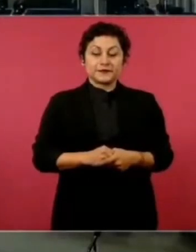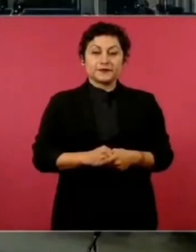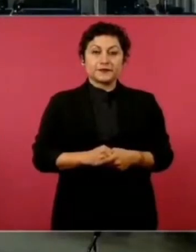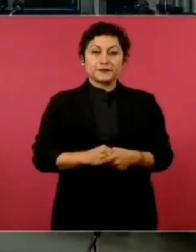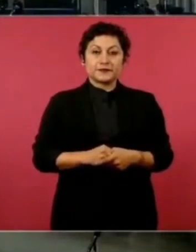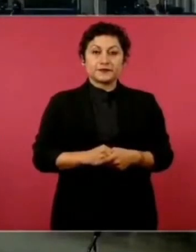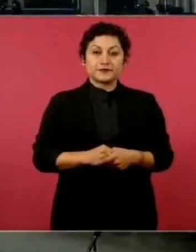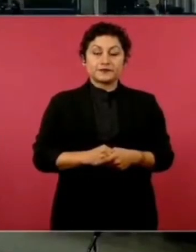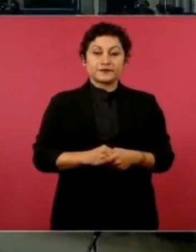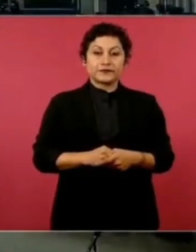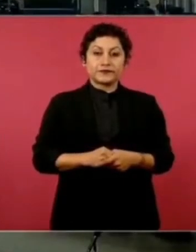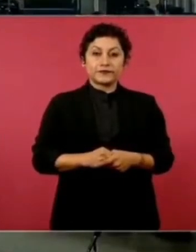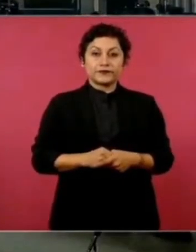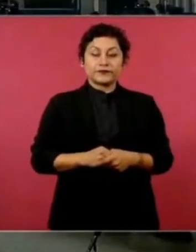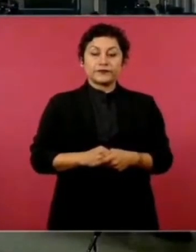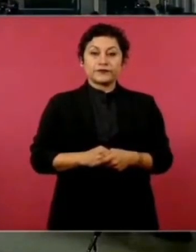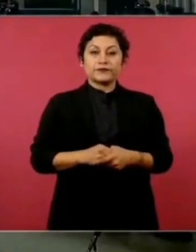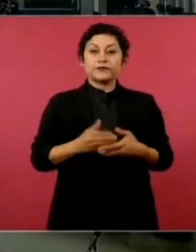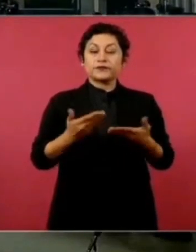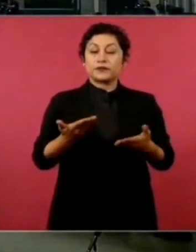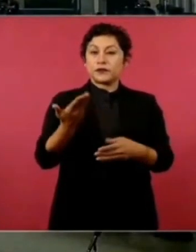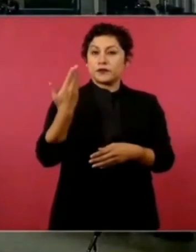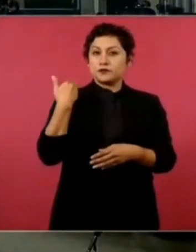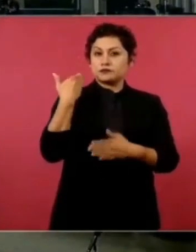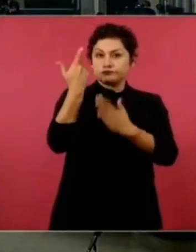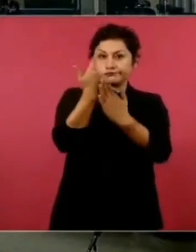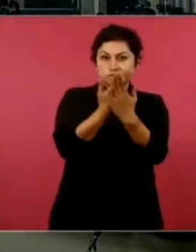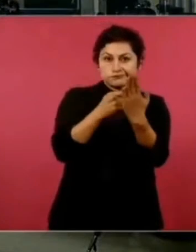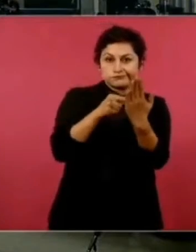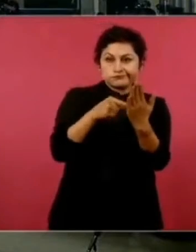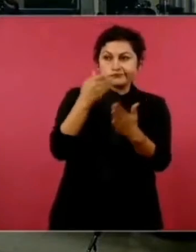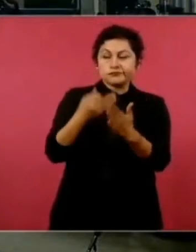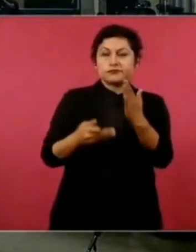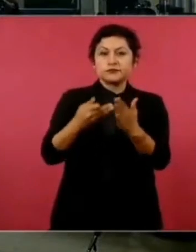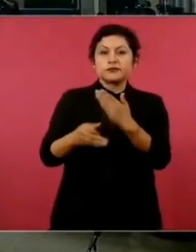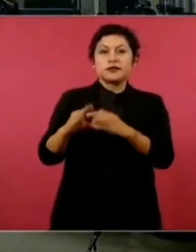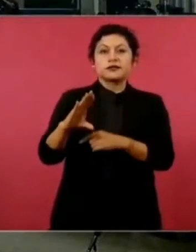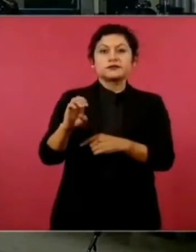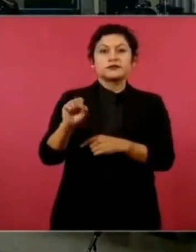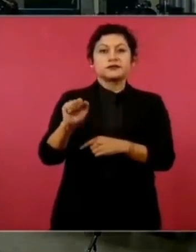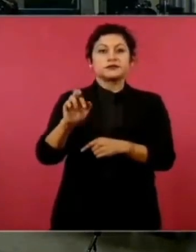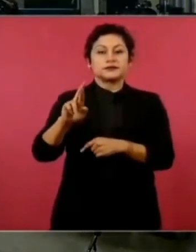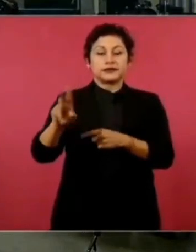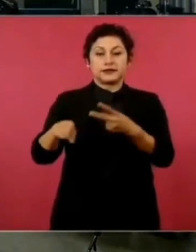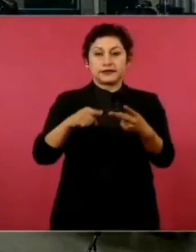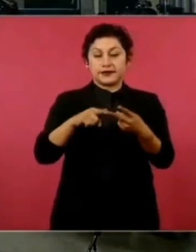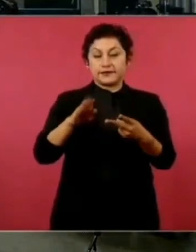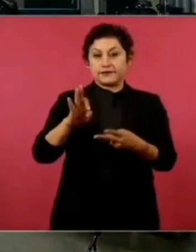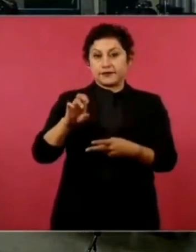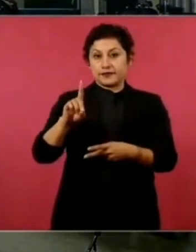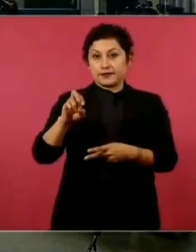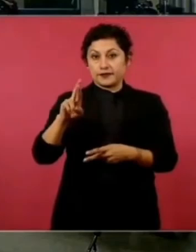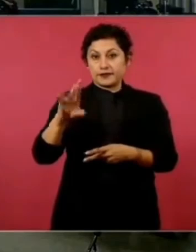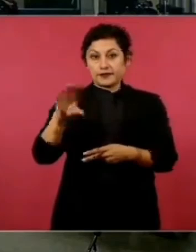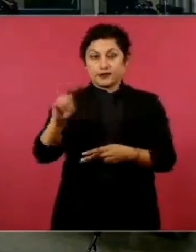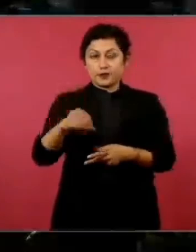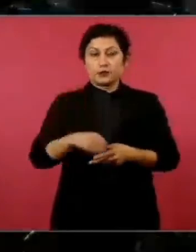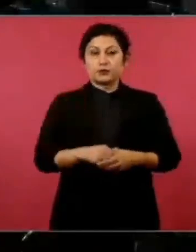Bueno, pues quedó pendiente César Huerta y Federico Lamón.